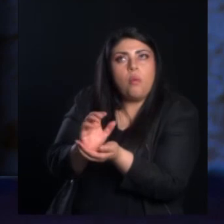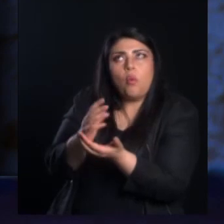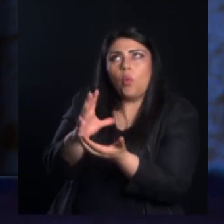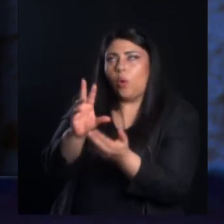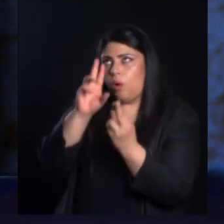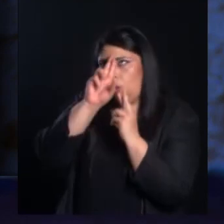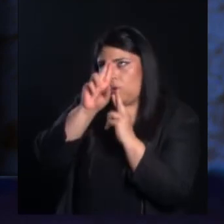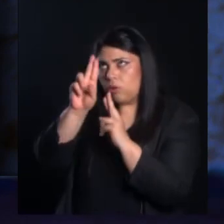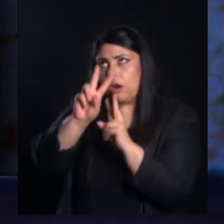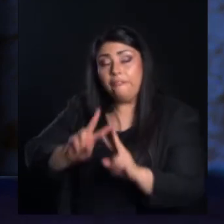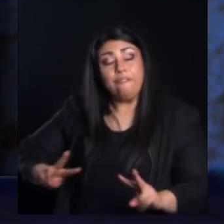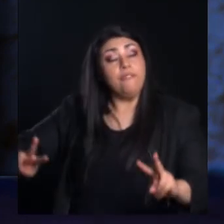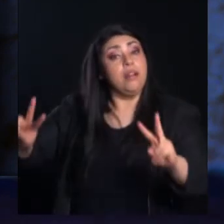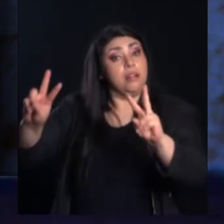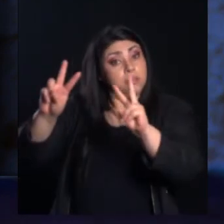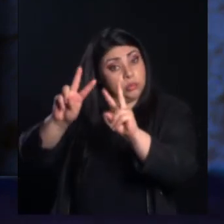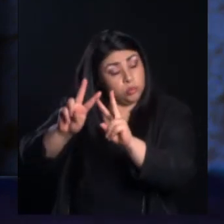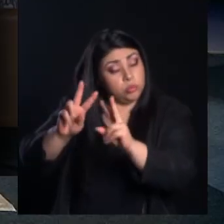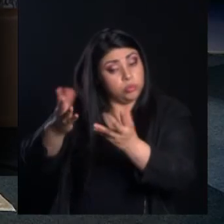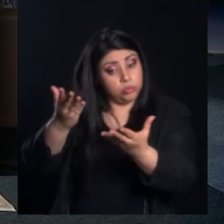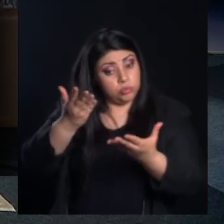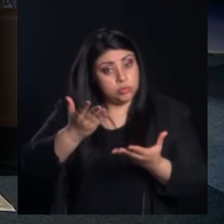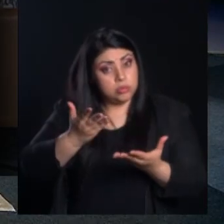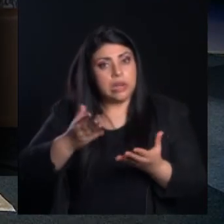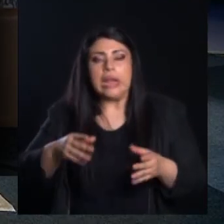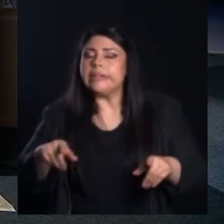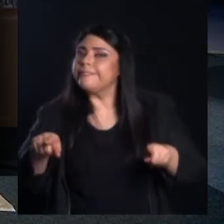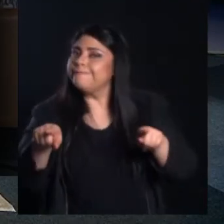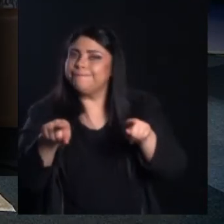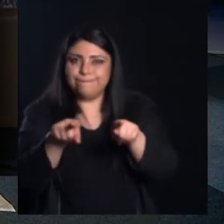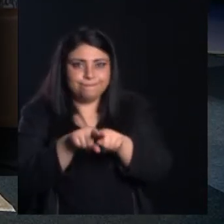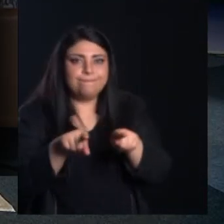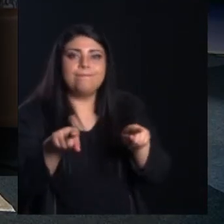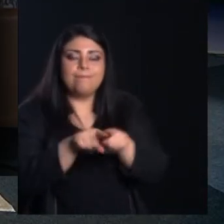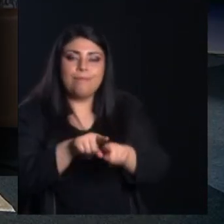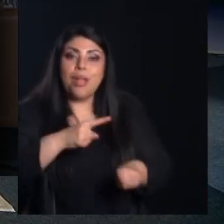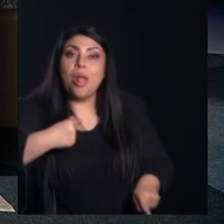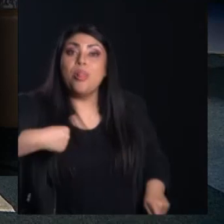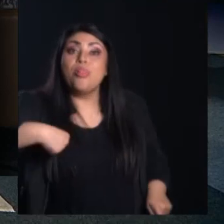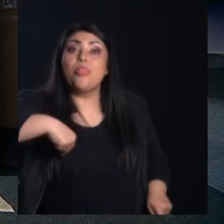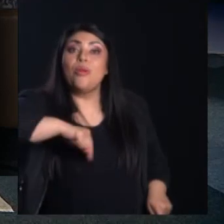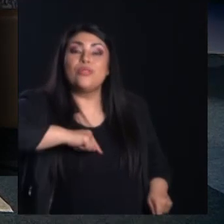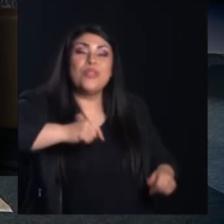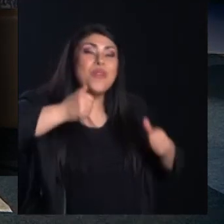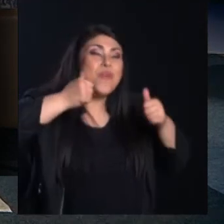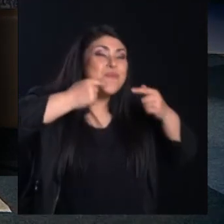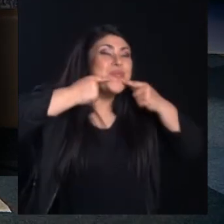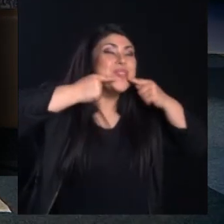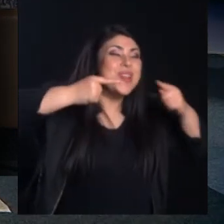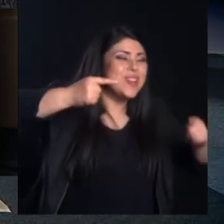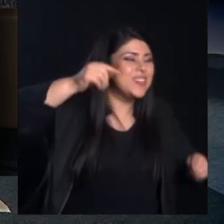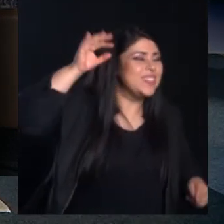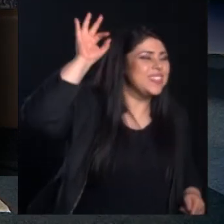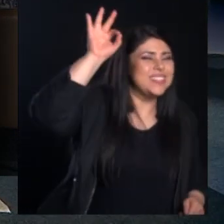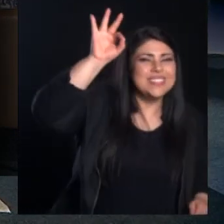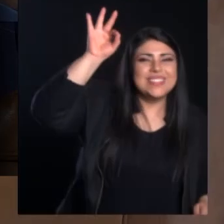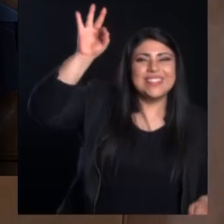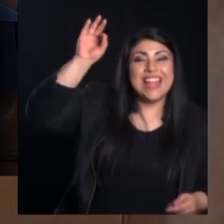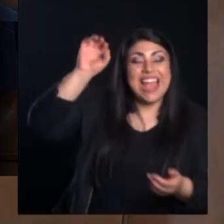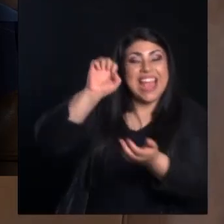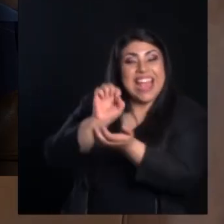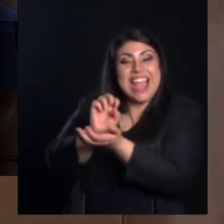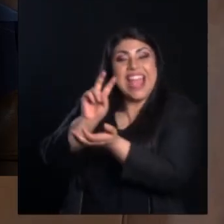pero continúa diciendo así cuando anunciamos la buena noticia cuando predicamos el evangelio y vienen